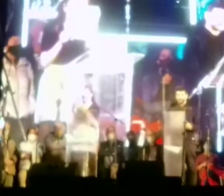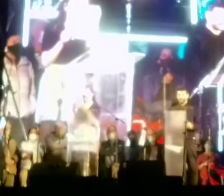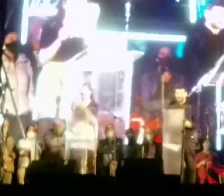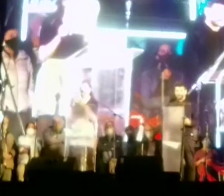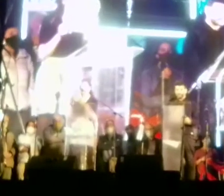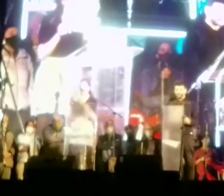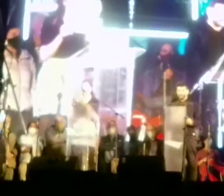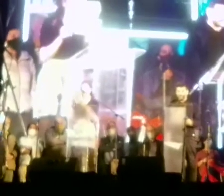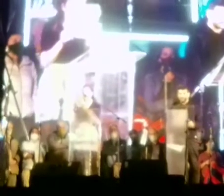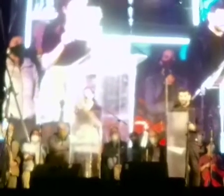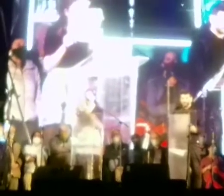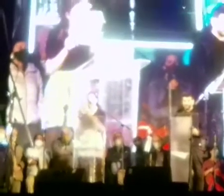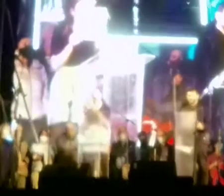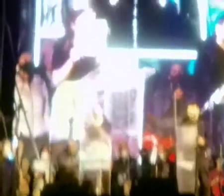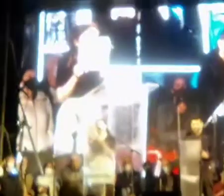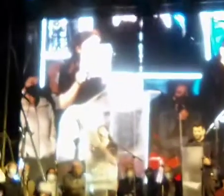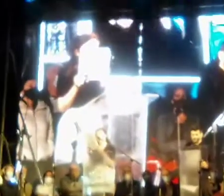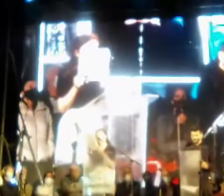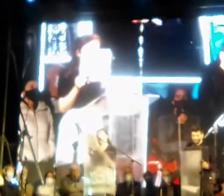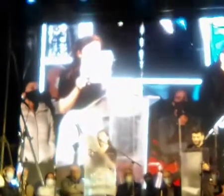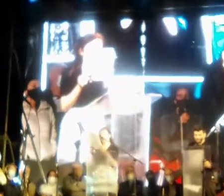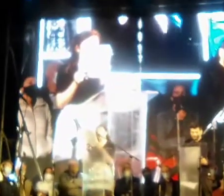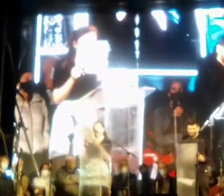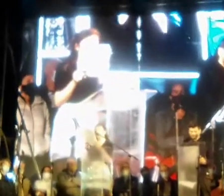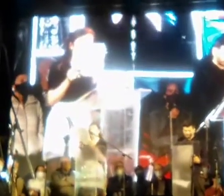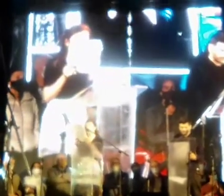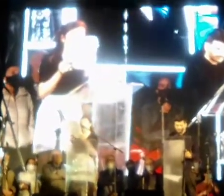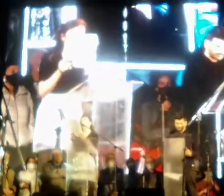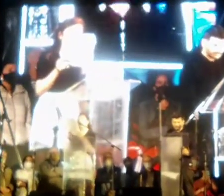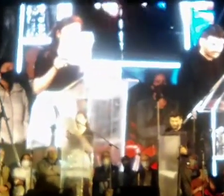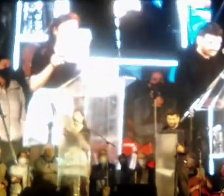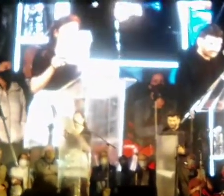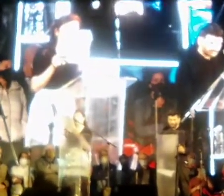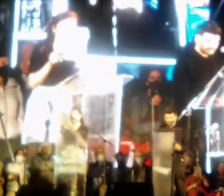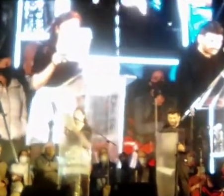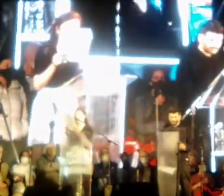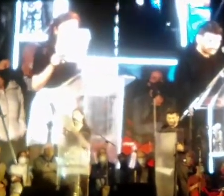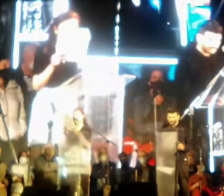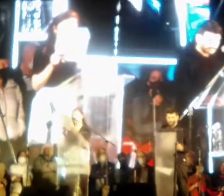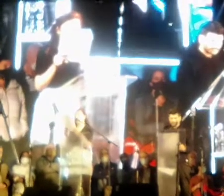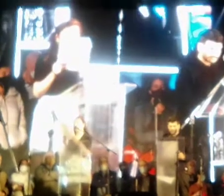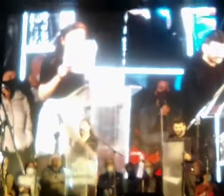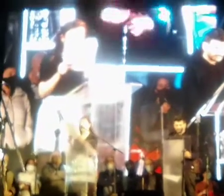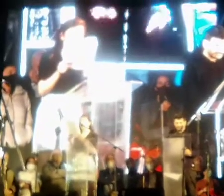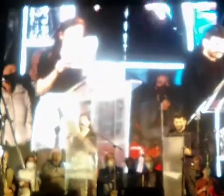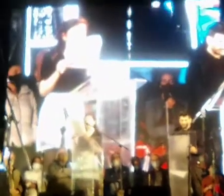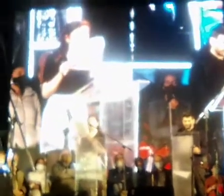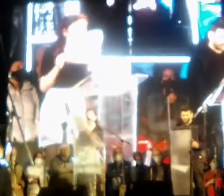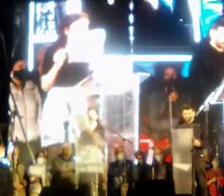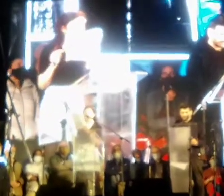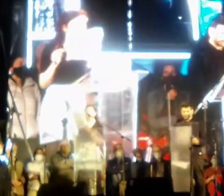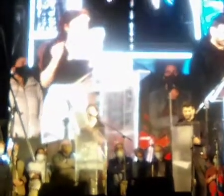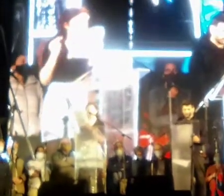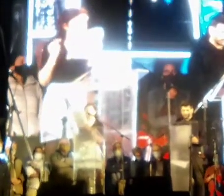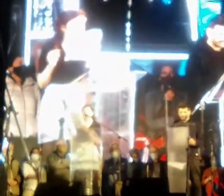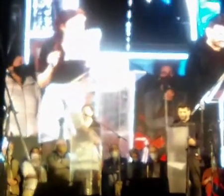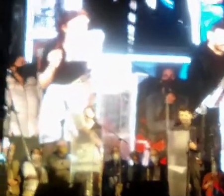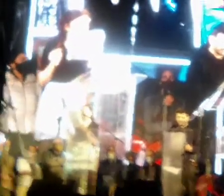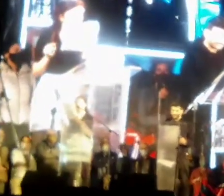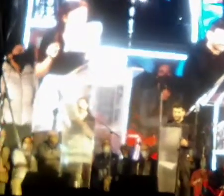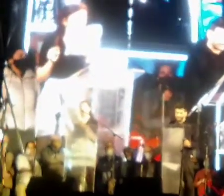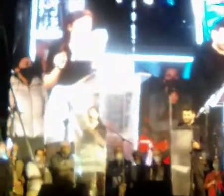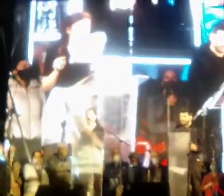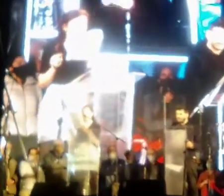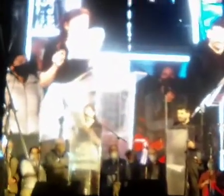generó desmovilización y un enlentecimiento preocupante del ritmo de recolección de firmas. A esto se sumó la aprobación por mayoría